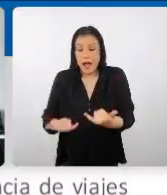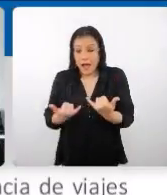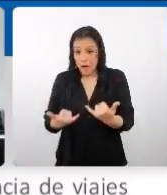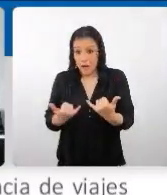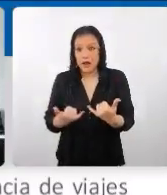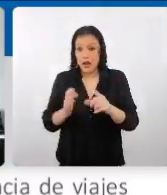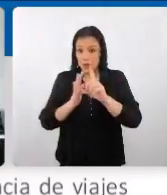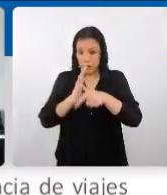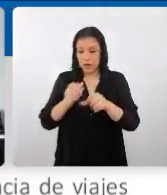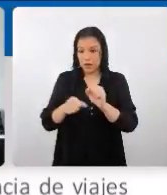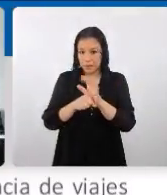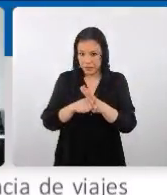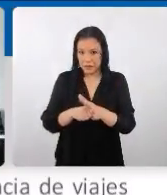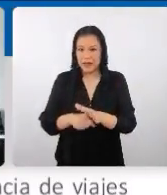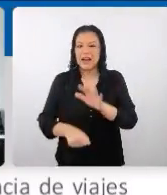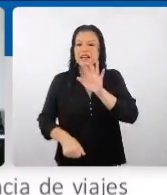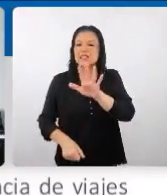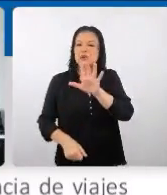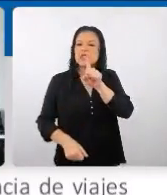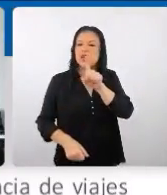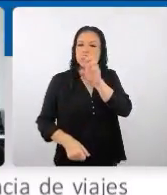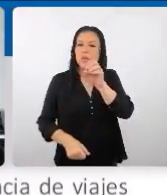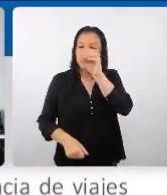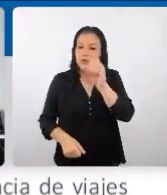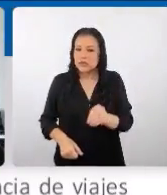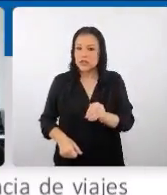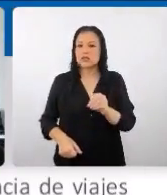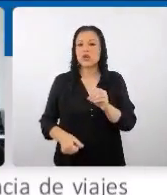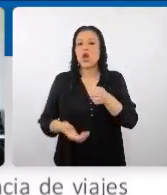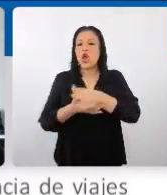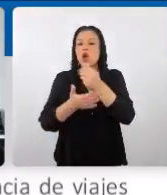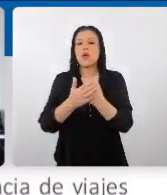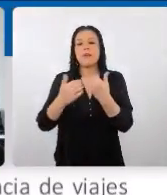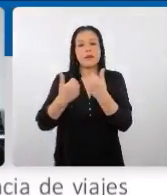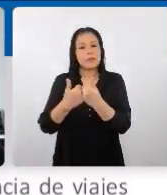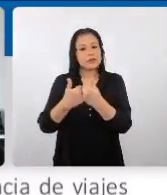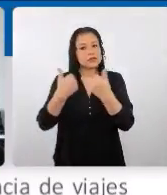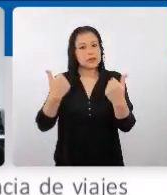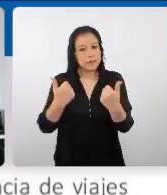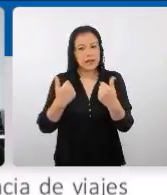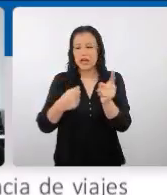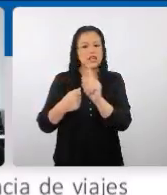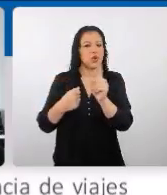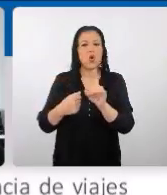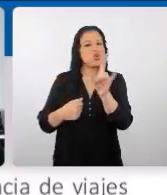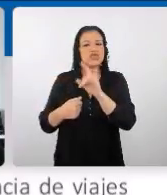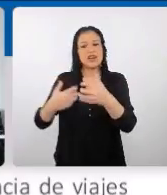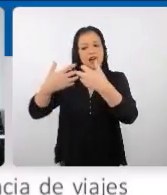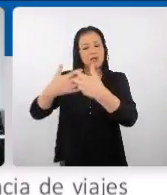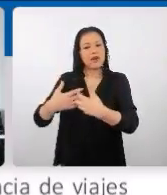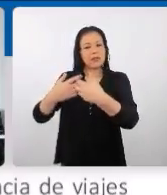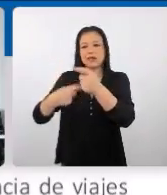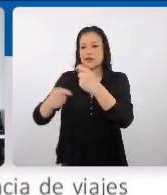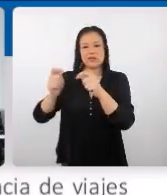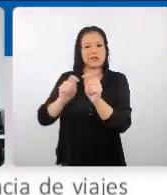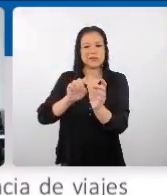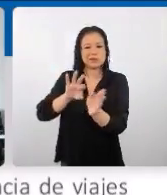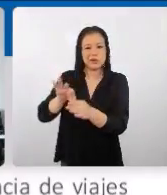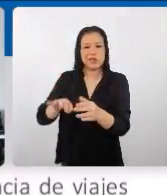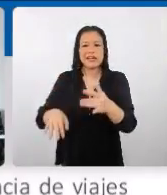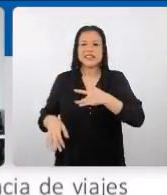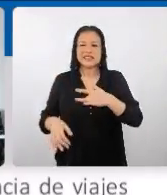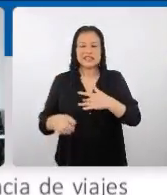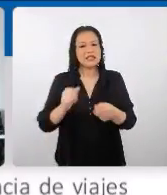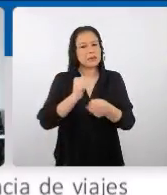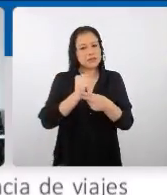Actualmente, el 51% compraría por separado y sin utilizar una agencia de viajes. Se siente más seguro, se